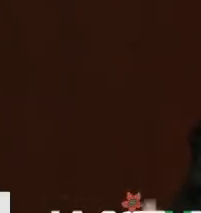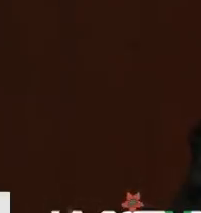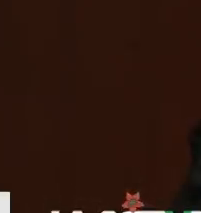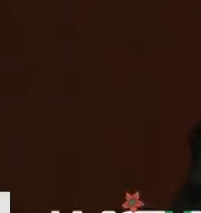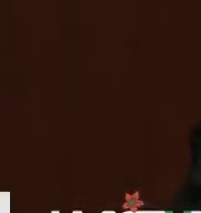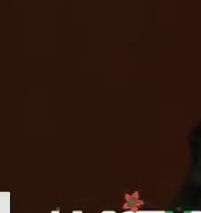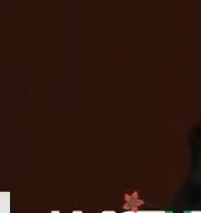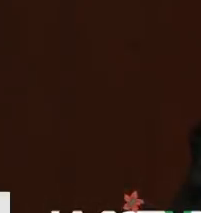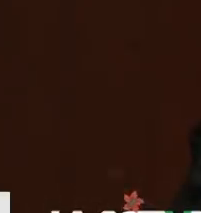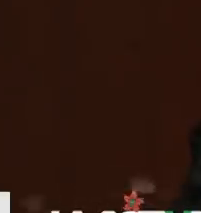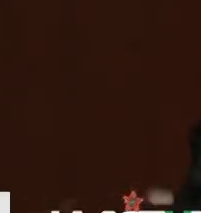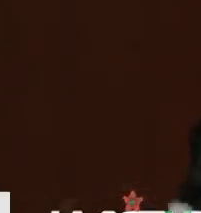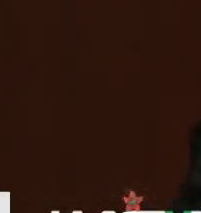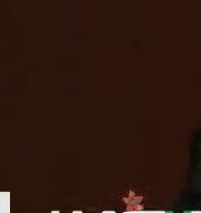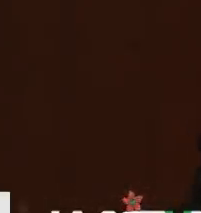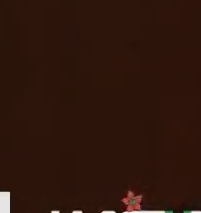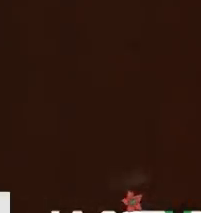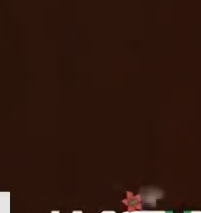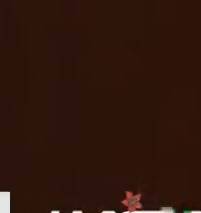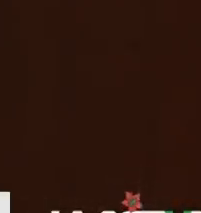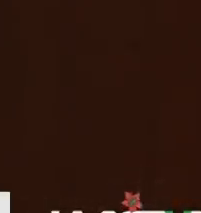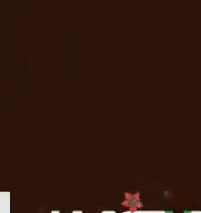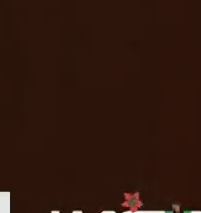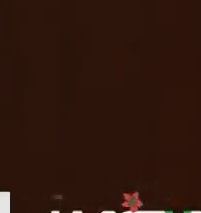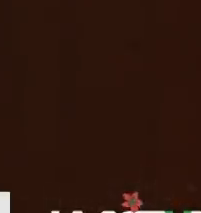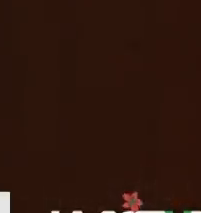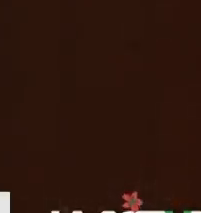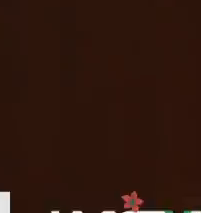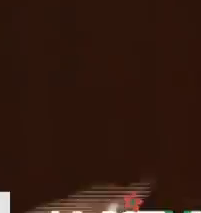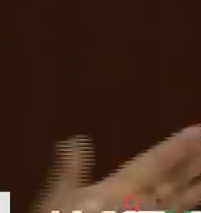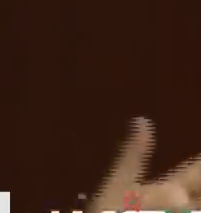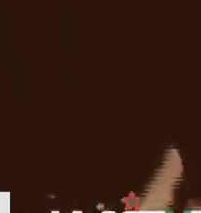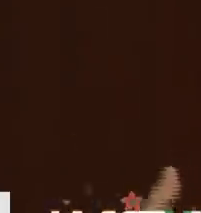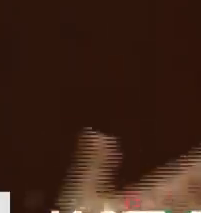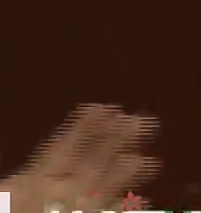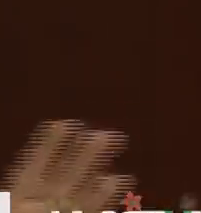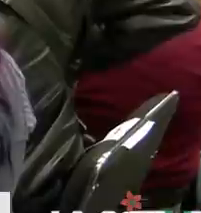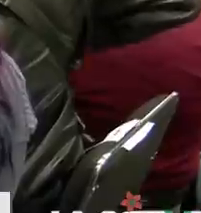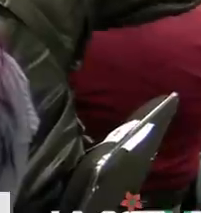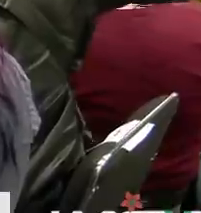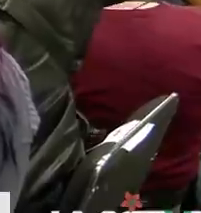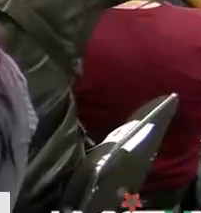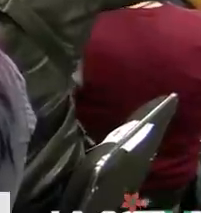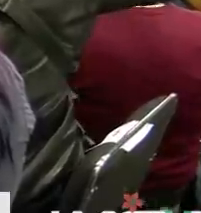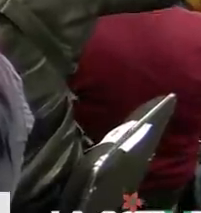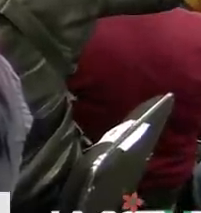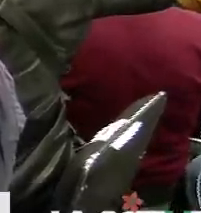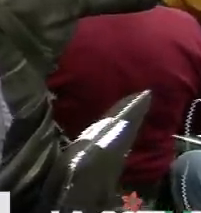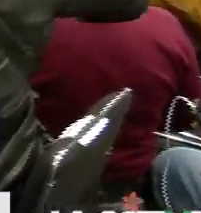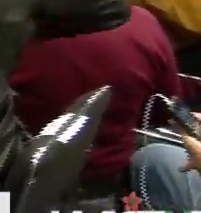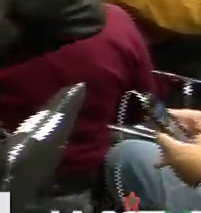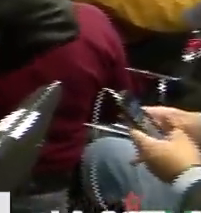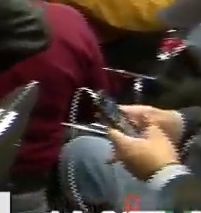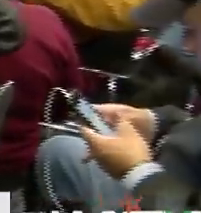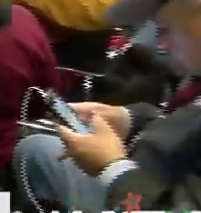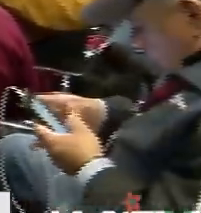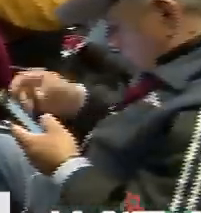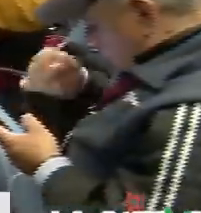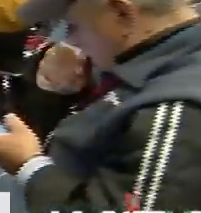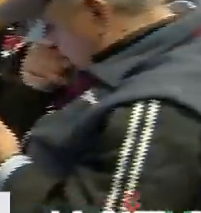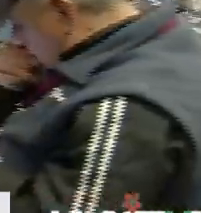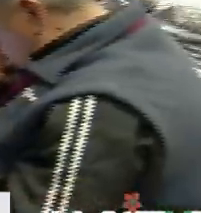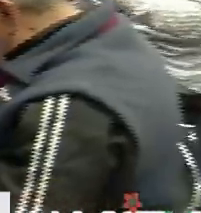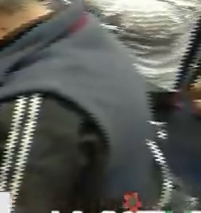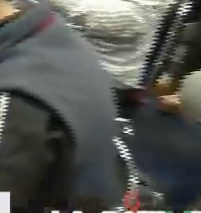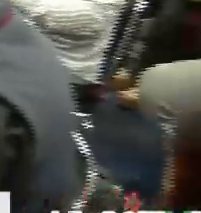su declaración patrimonial. Es una postura que está hoy, como le digo, generando mucha polémica porque el